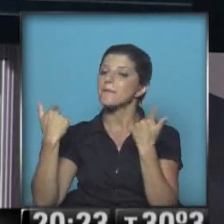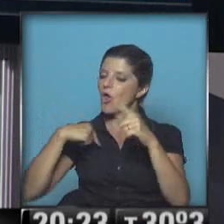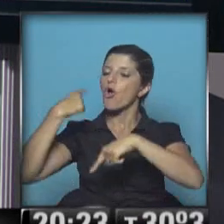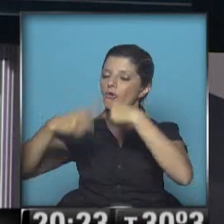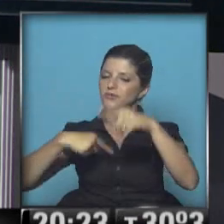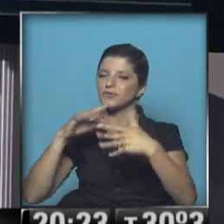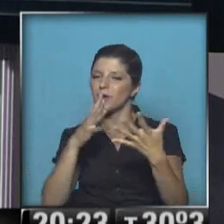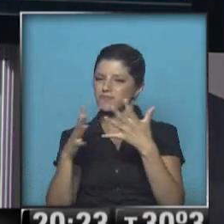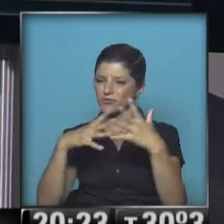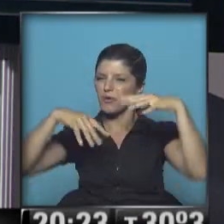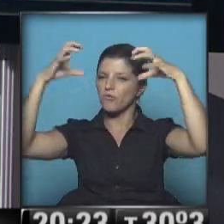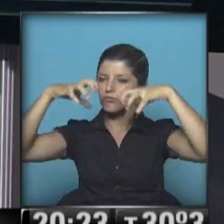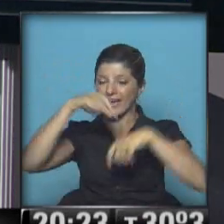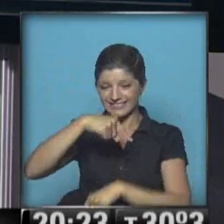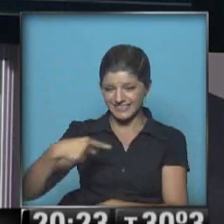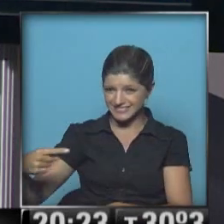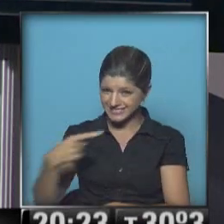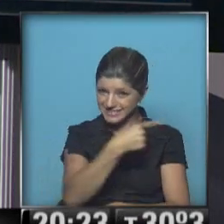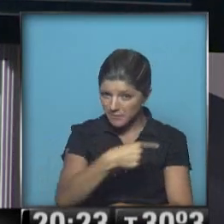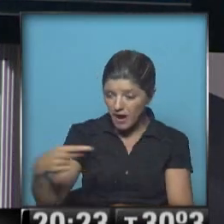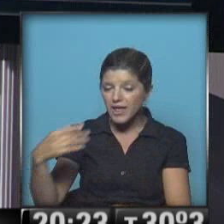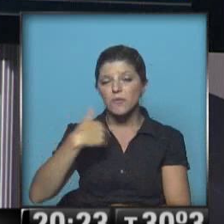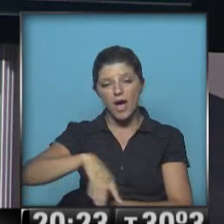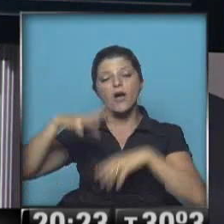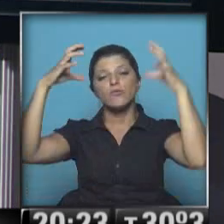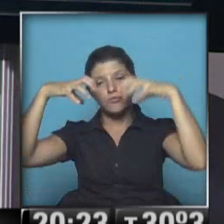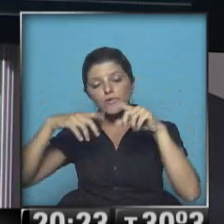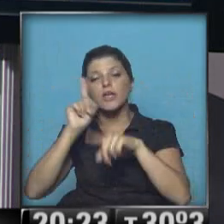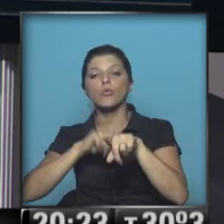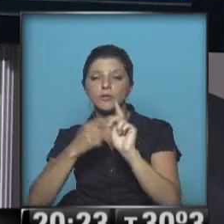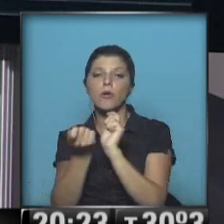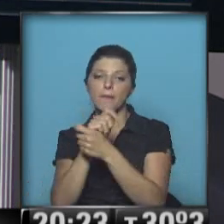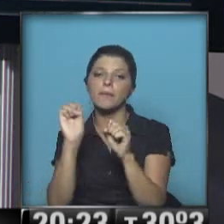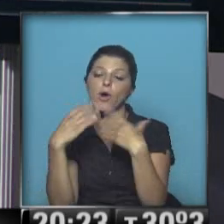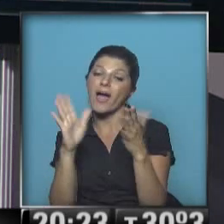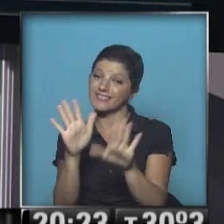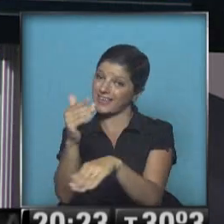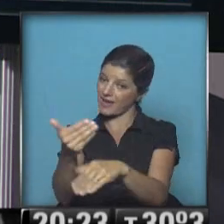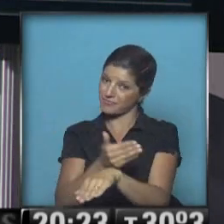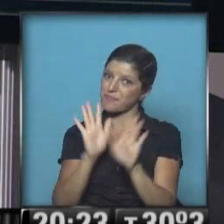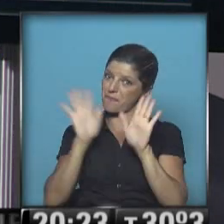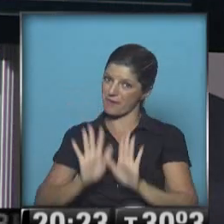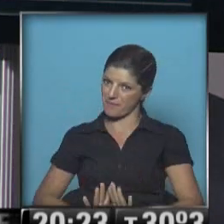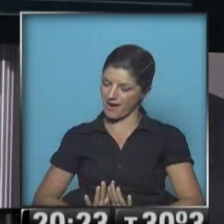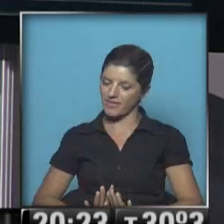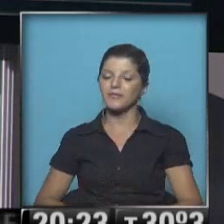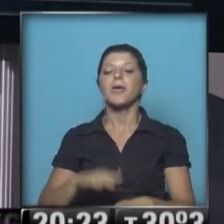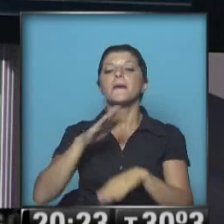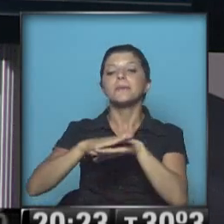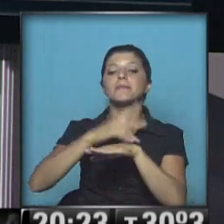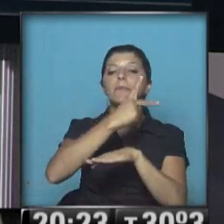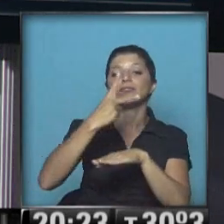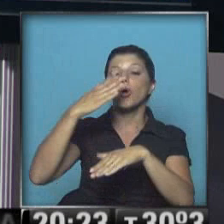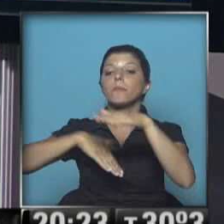tiempo inestable será una semana con tiempo bastante inestable y con mejoramientos temporarios Así que vaya preparándose 22 gr la mínima 30